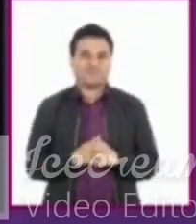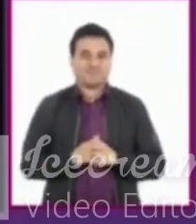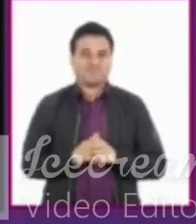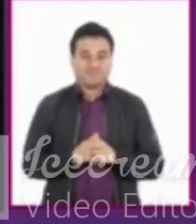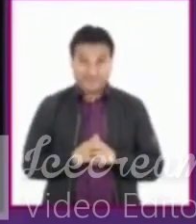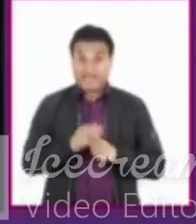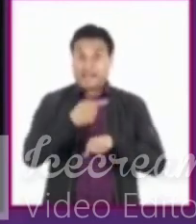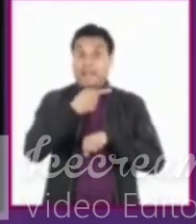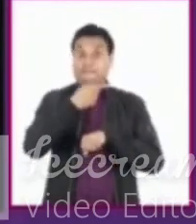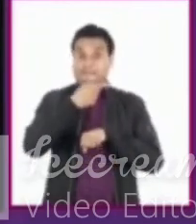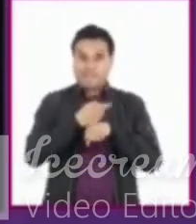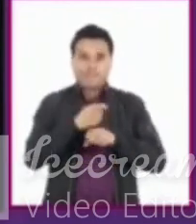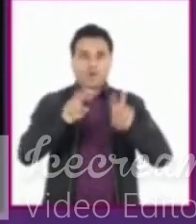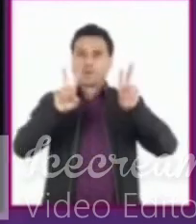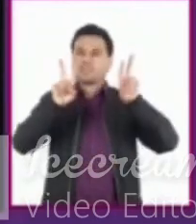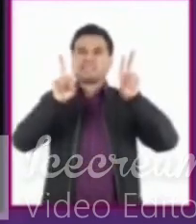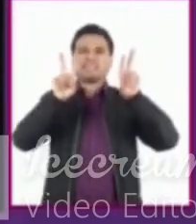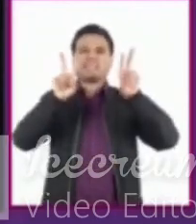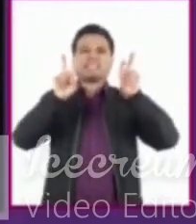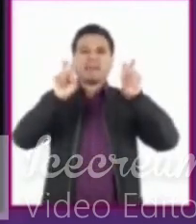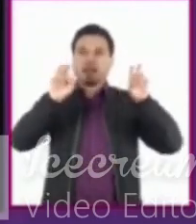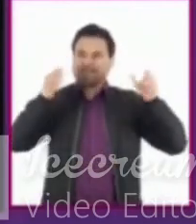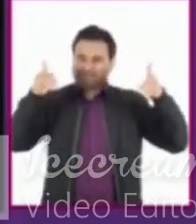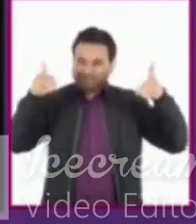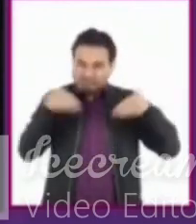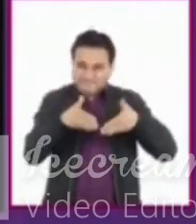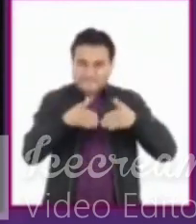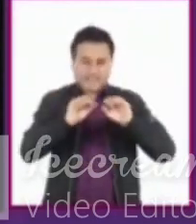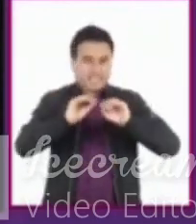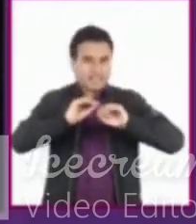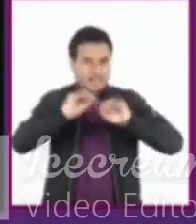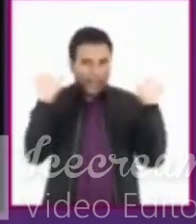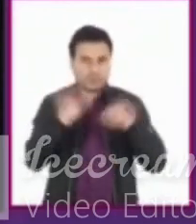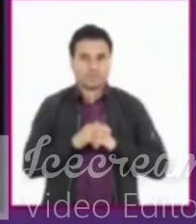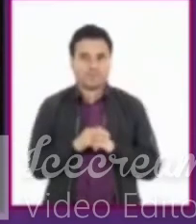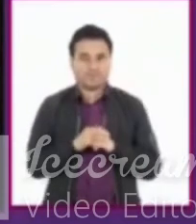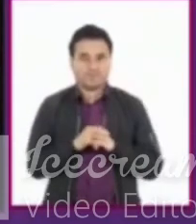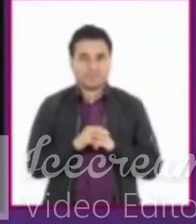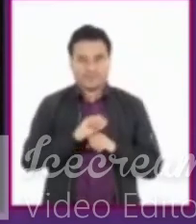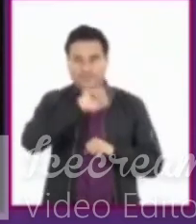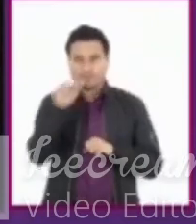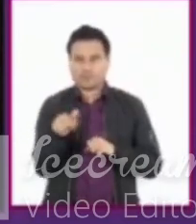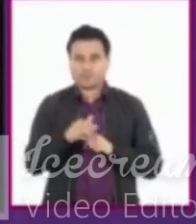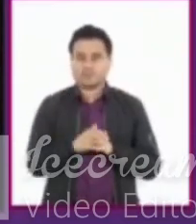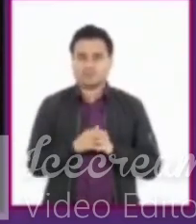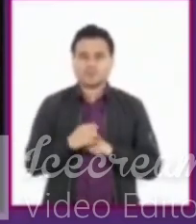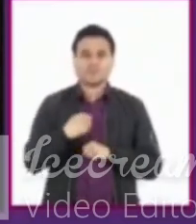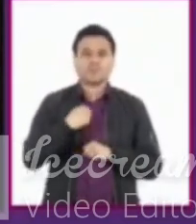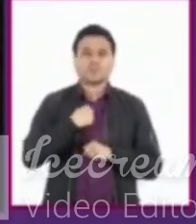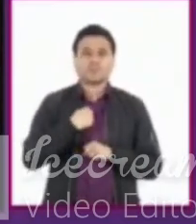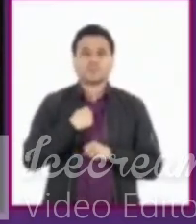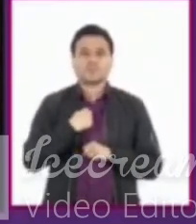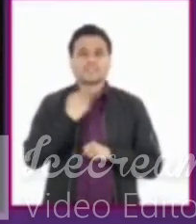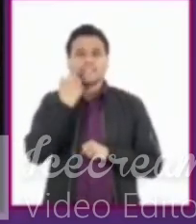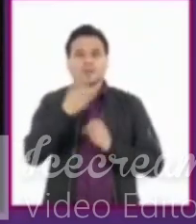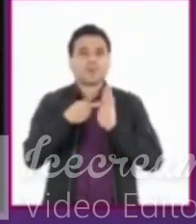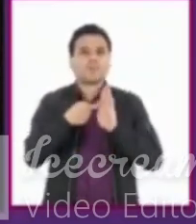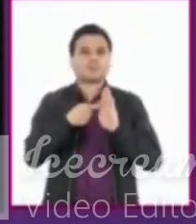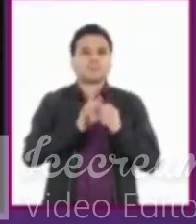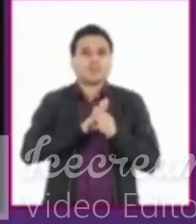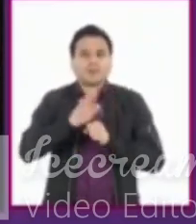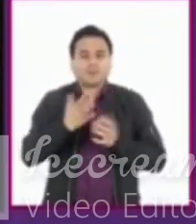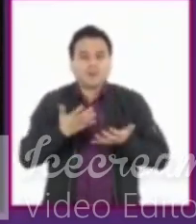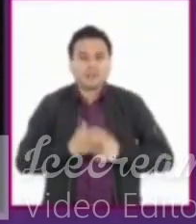lo primero sería eso, ¿no? Tener muy claro el tema y luego también qué es lo que yo quiero demostrar, ¿no? Es